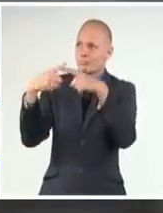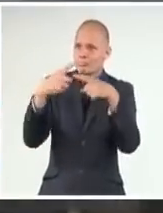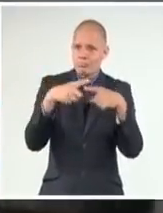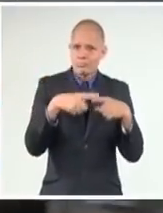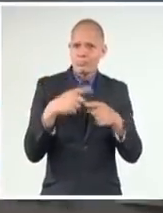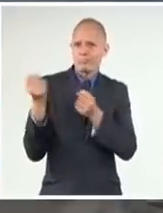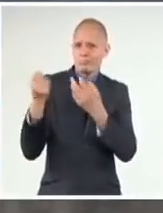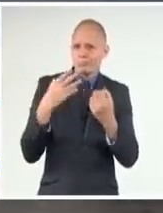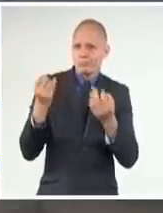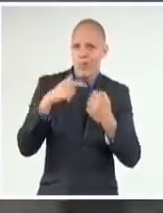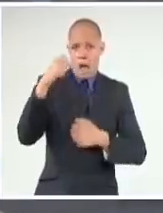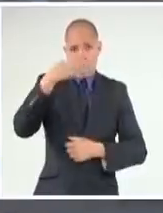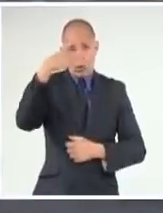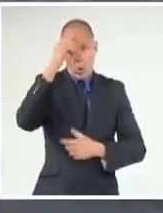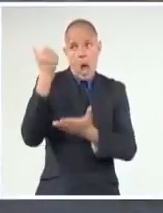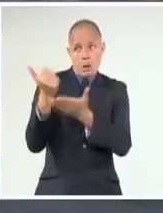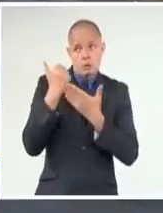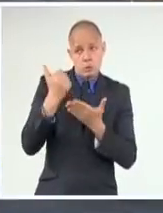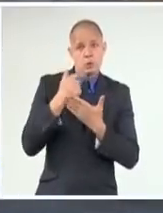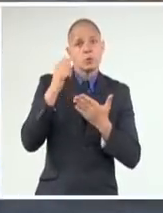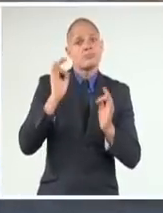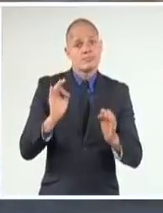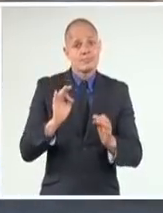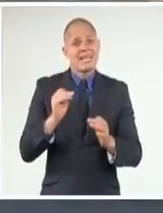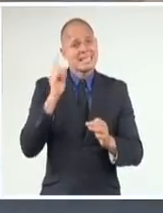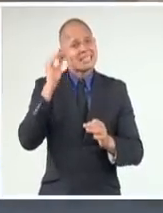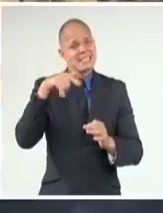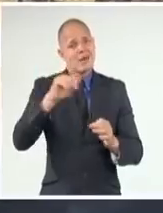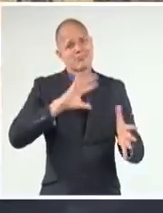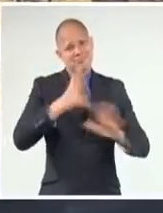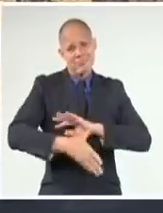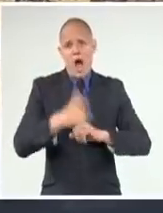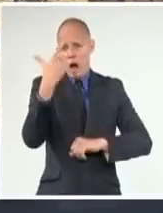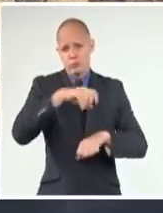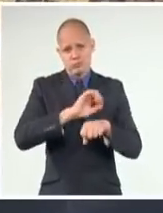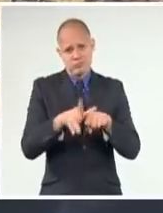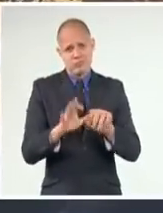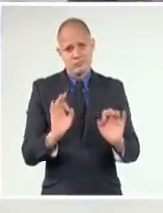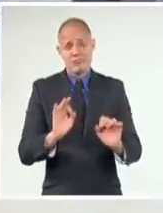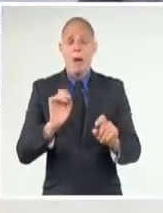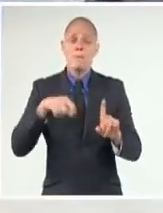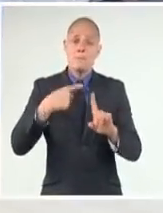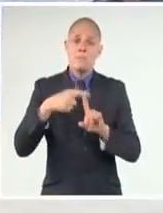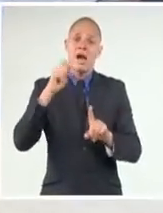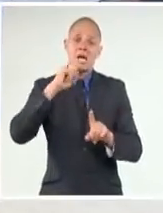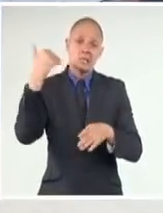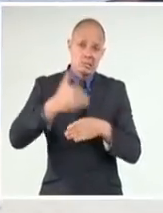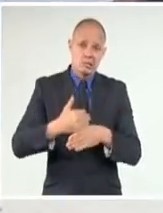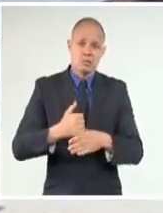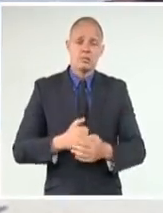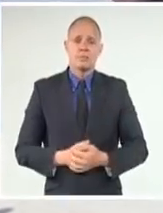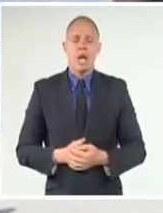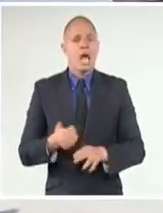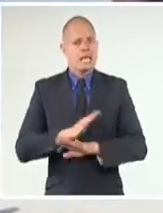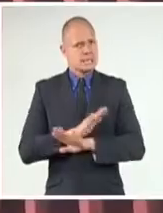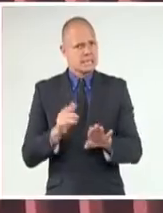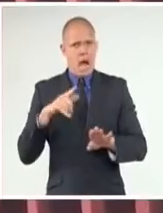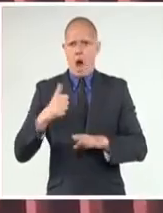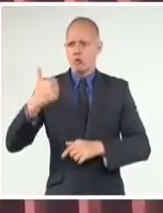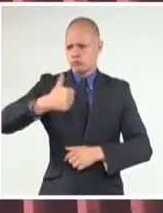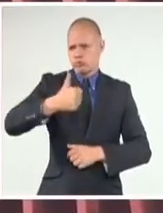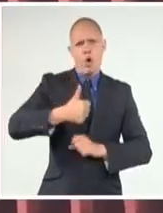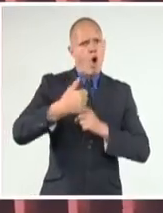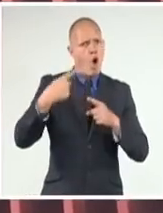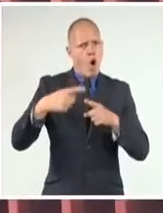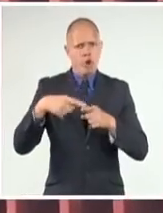ante la compleja situación generada por lakovic y el bloqueo hacia nuestro país con una rápida operación detrás contenedores